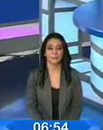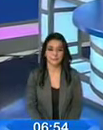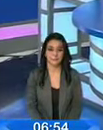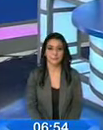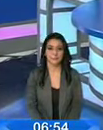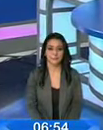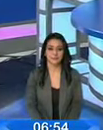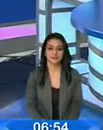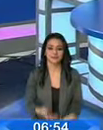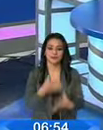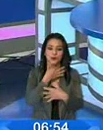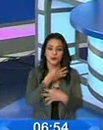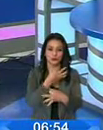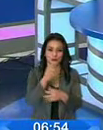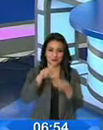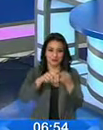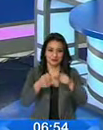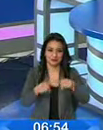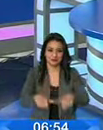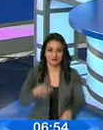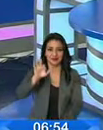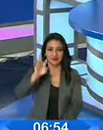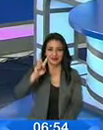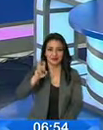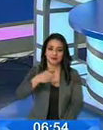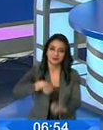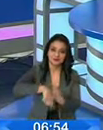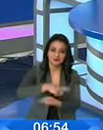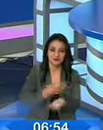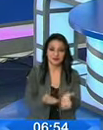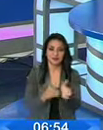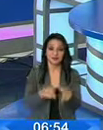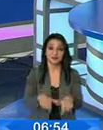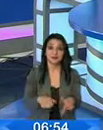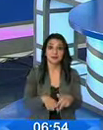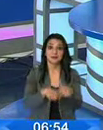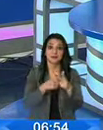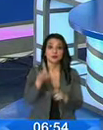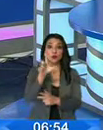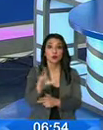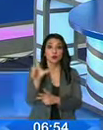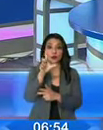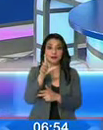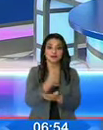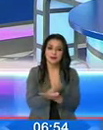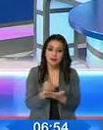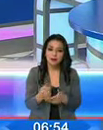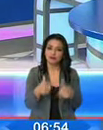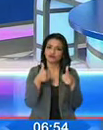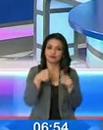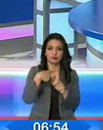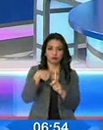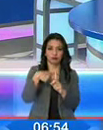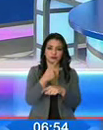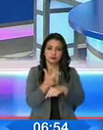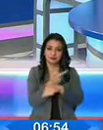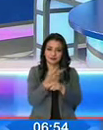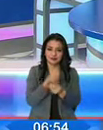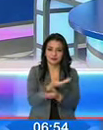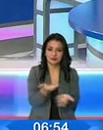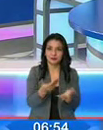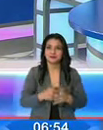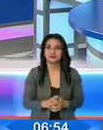Es un verdadero placer, amigos de Televicentro, estar acá nuevamente. Es día lunes para comenzar esta semana. Llenos de buena energía, 3 horas de información. Benito y